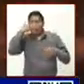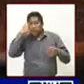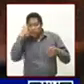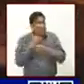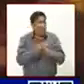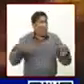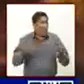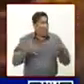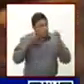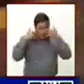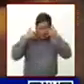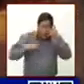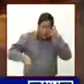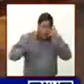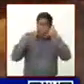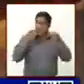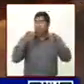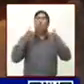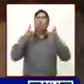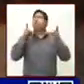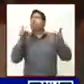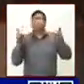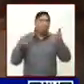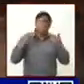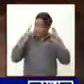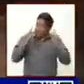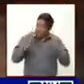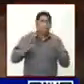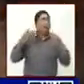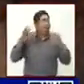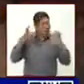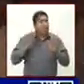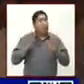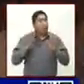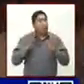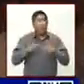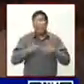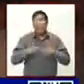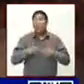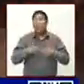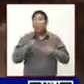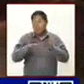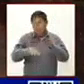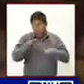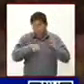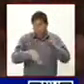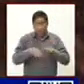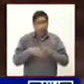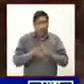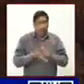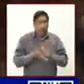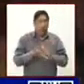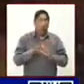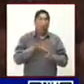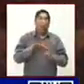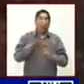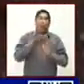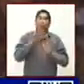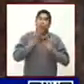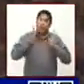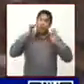que es el sistema alerta temprana estamos monitoreando todo hay probabilidad de que la lluvia persista probabilidad de incrementos de caudal entonces